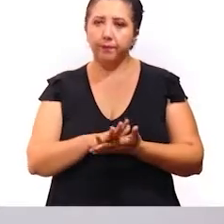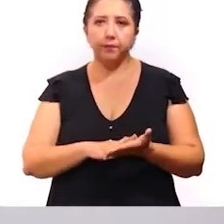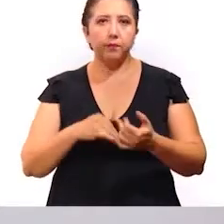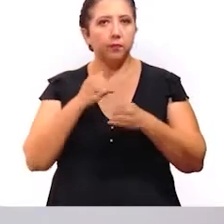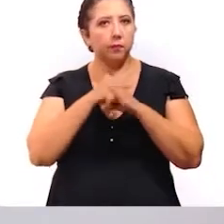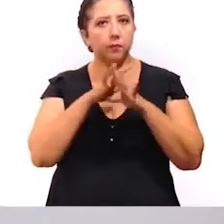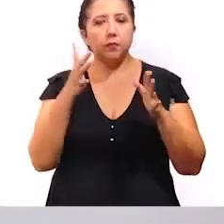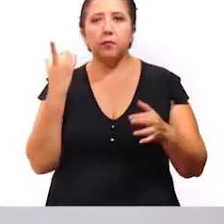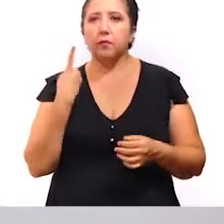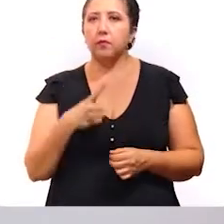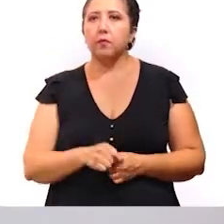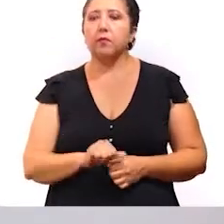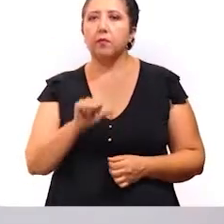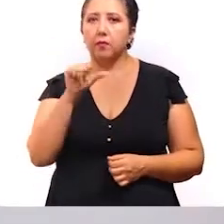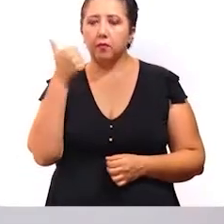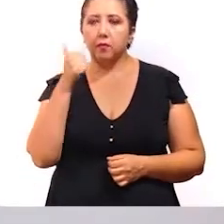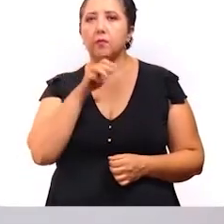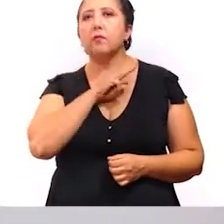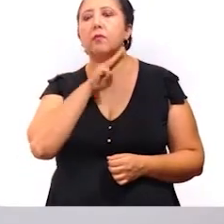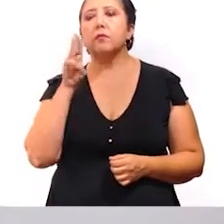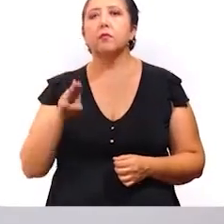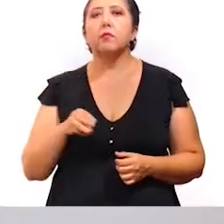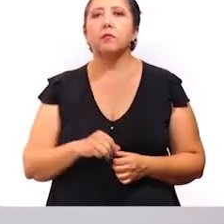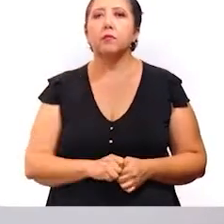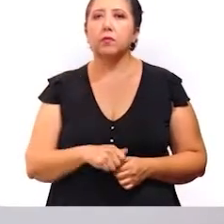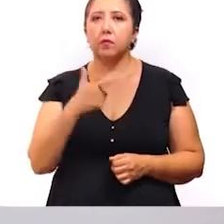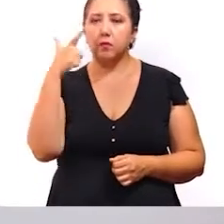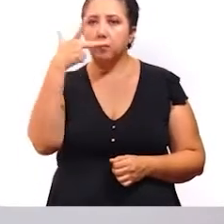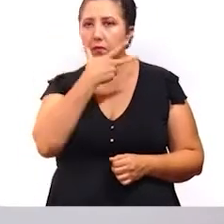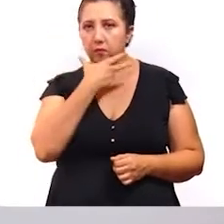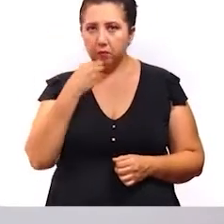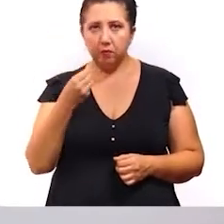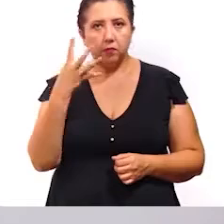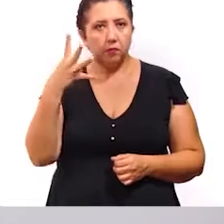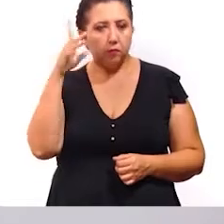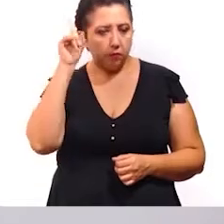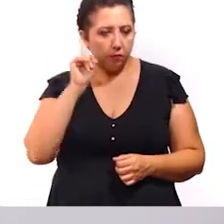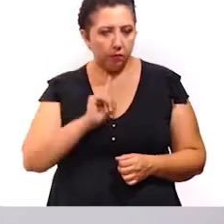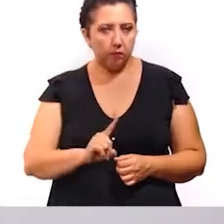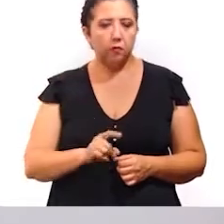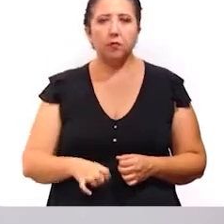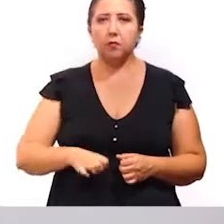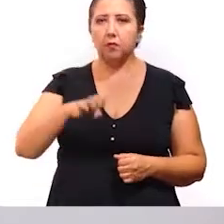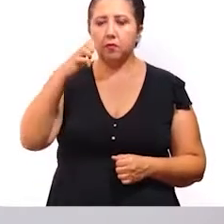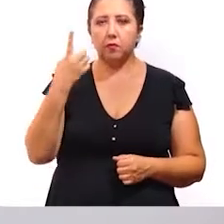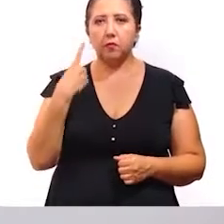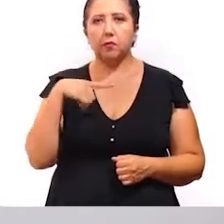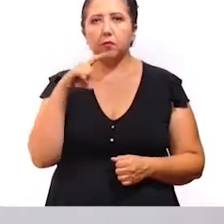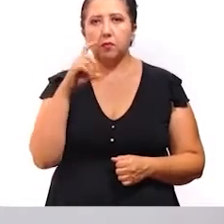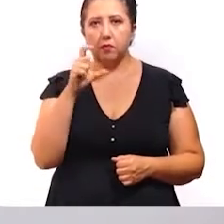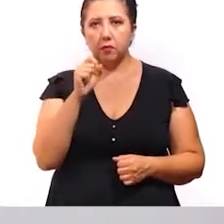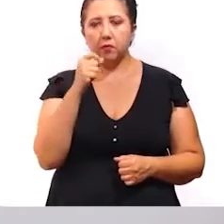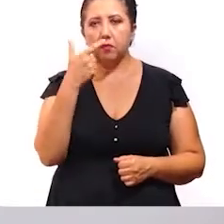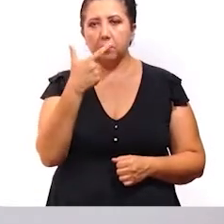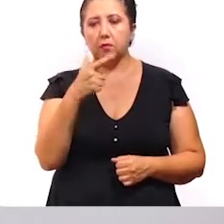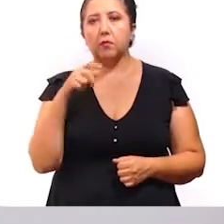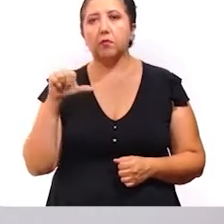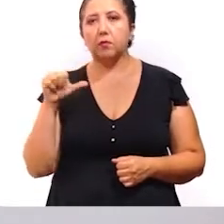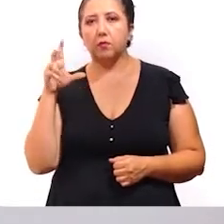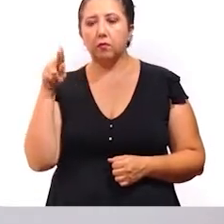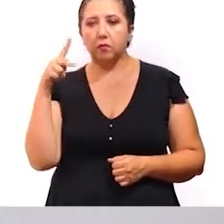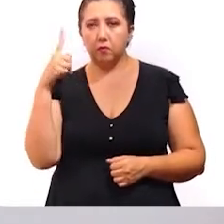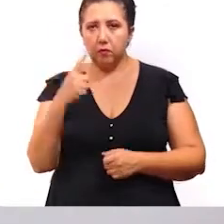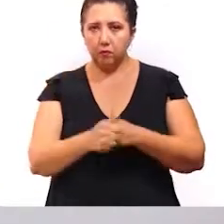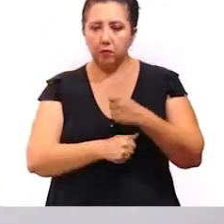Lamentablemente en este parte médico informamos de 11 fallecimientos. Son 7 hombres y 4 mujeres, de un rango de edad de 27 a